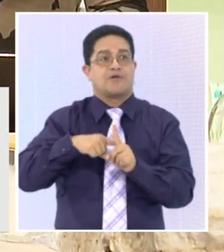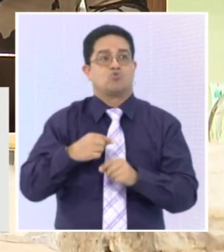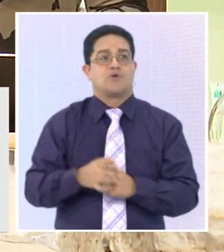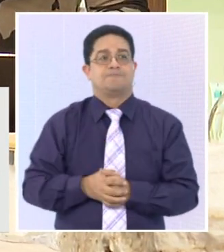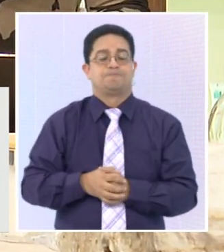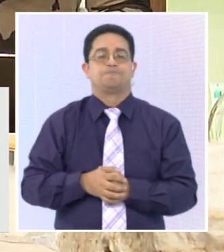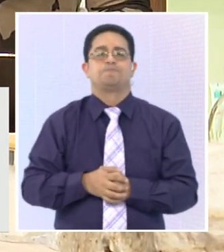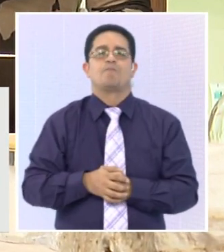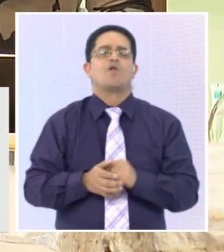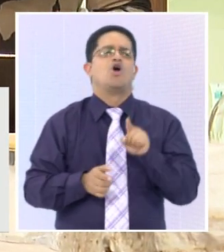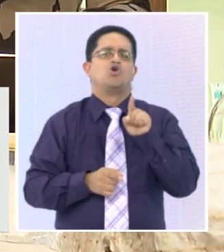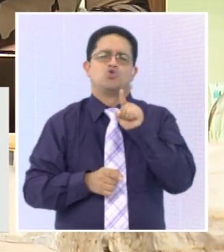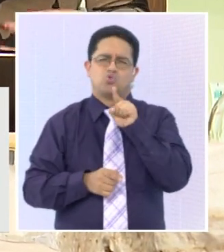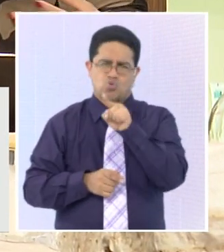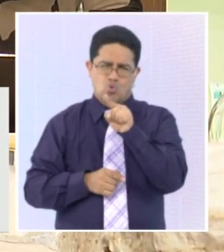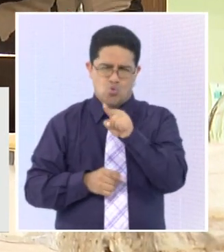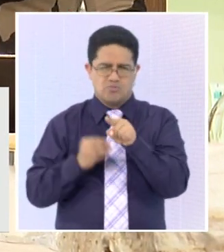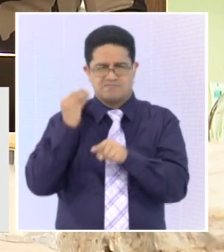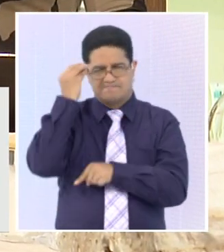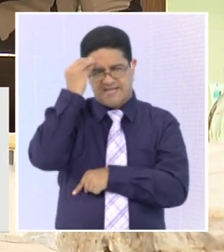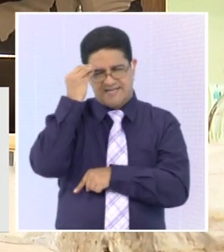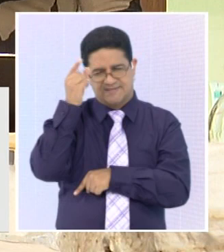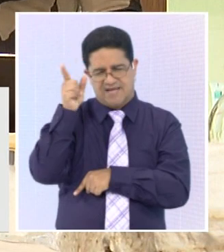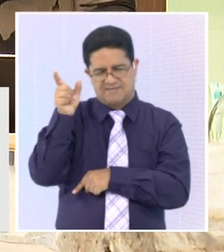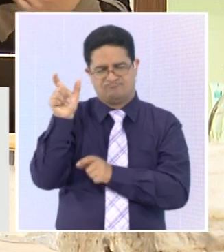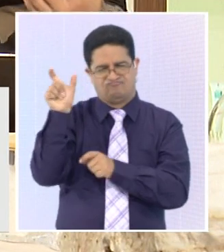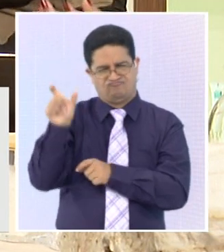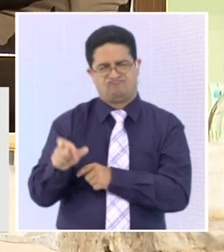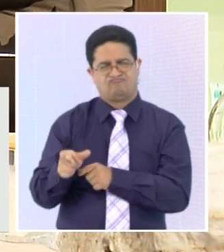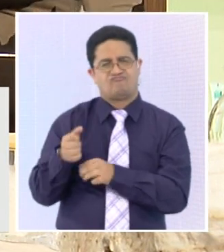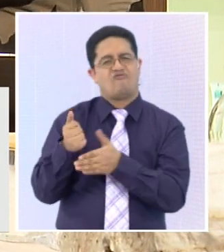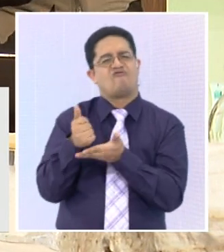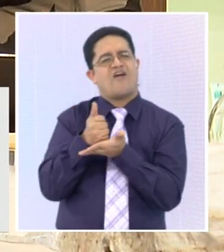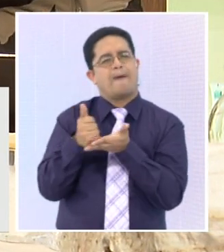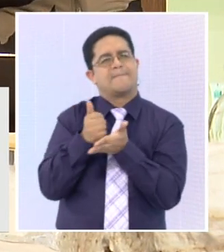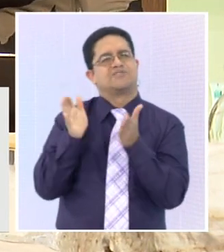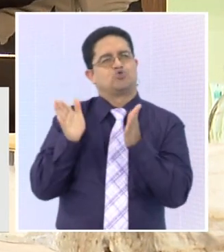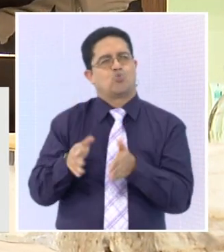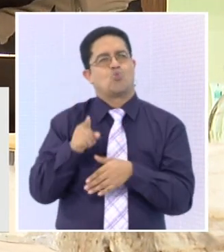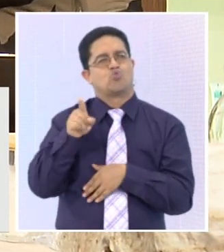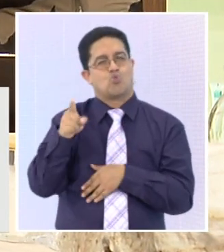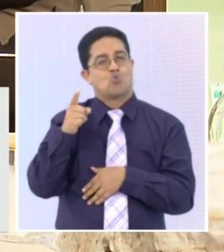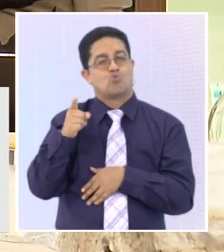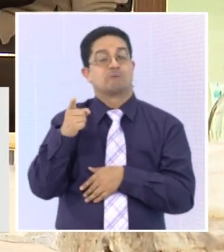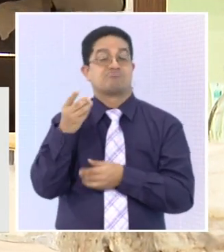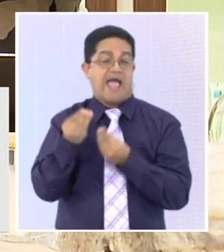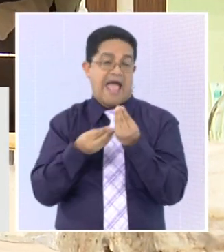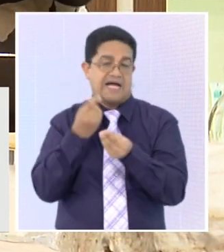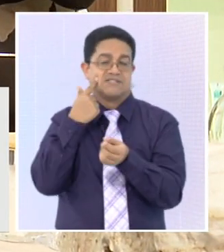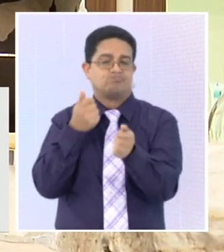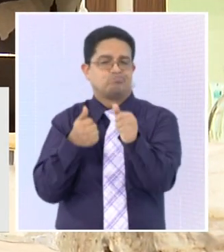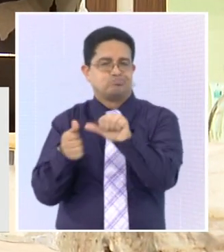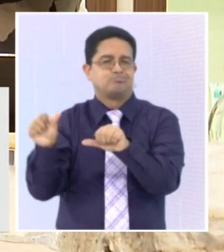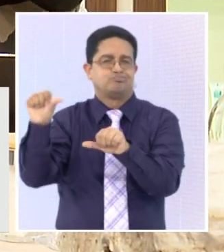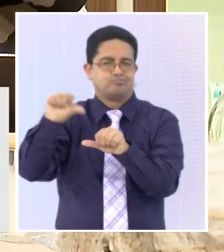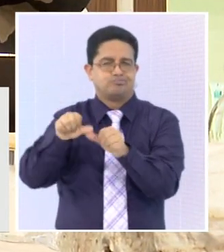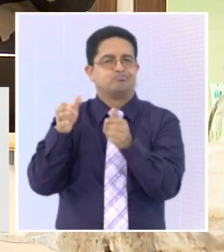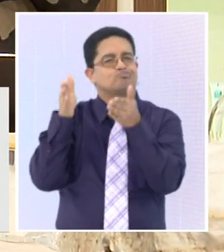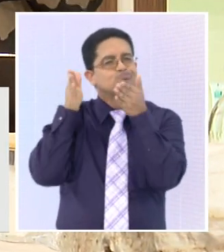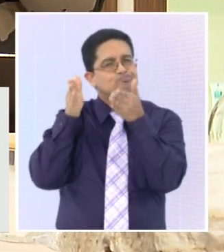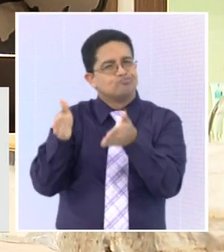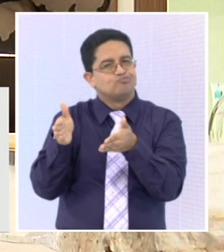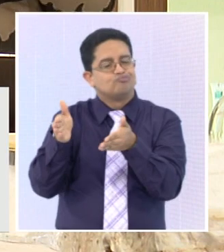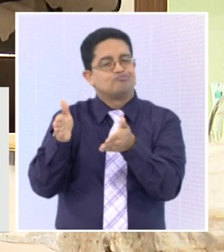Para ti como regente y además regente farmacéutico, que también además ustedes crean fórmulas magistrales enfocadas y